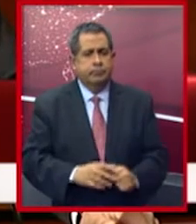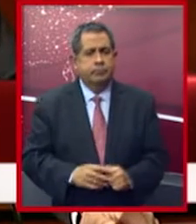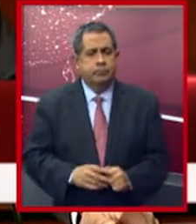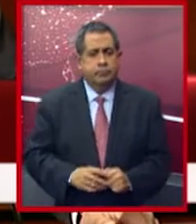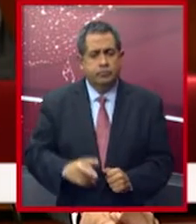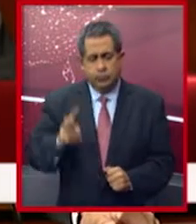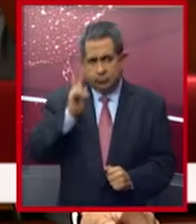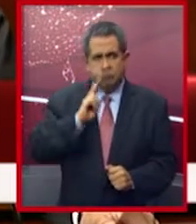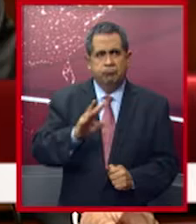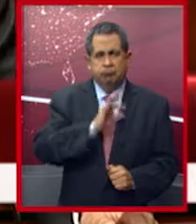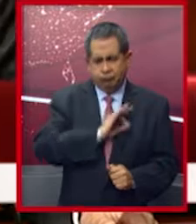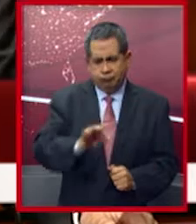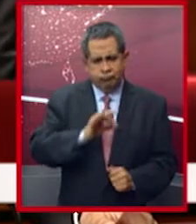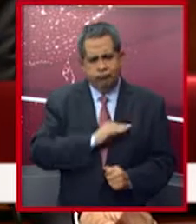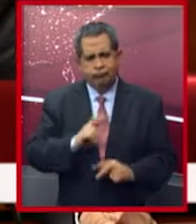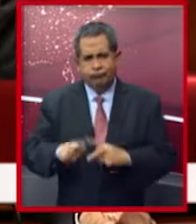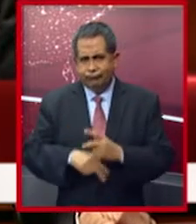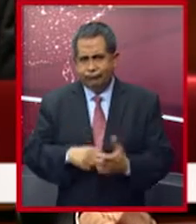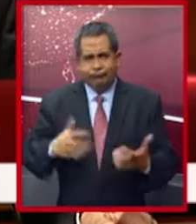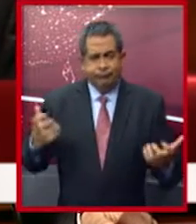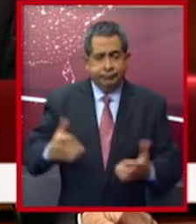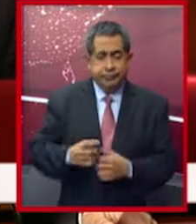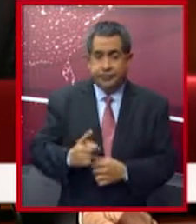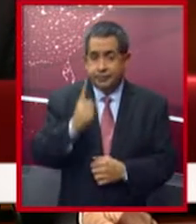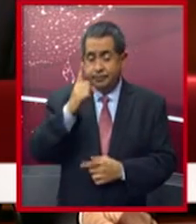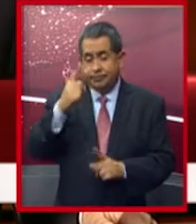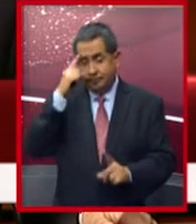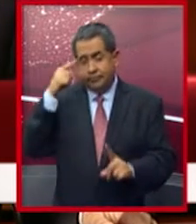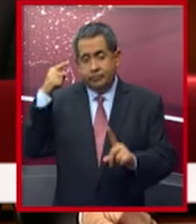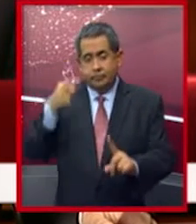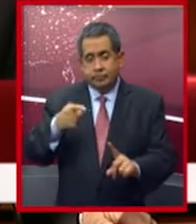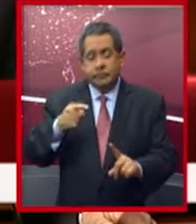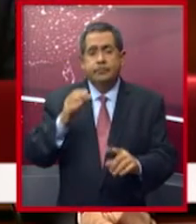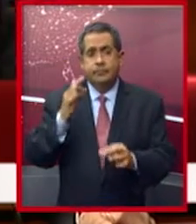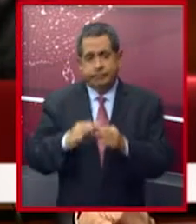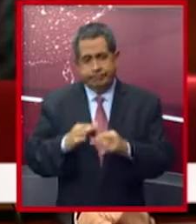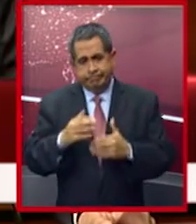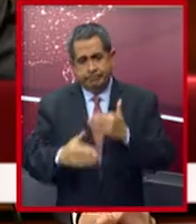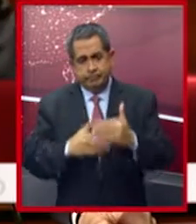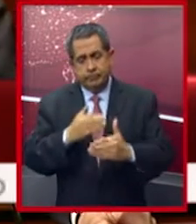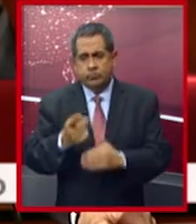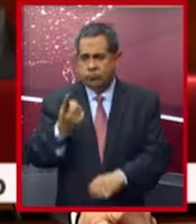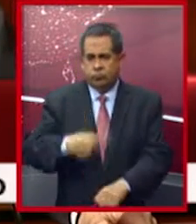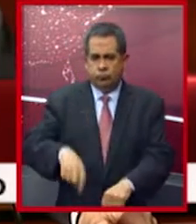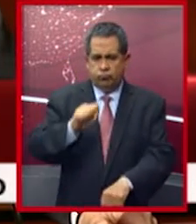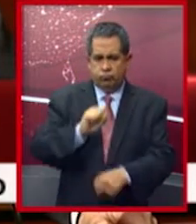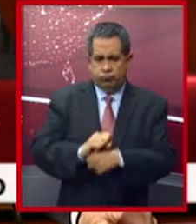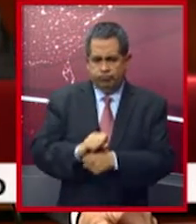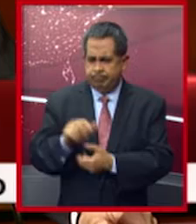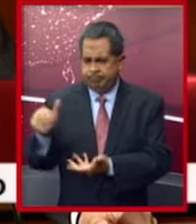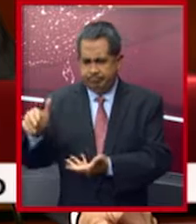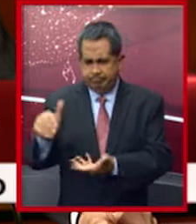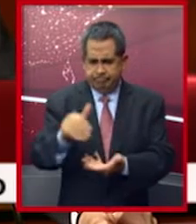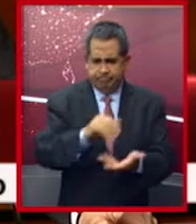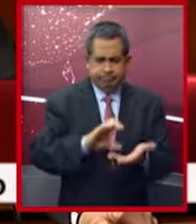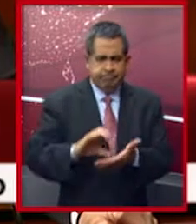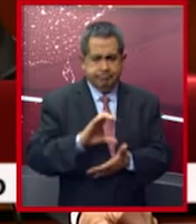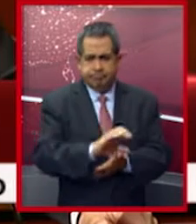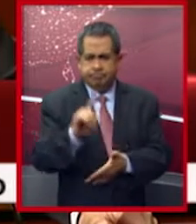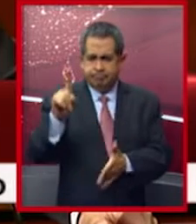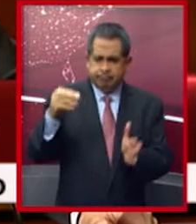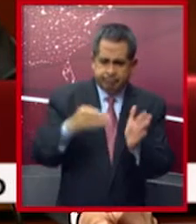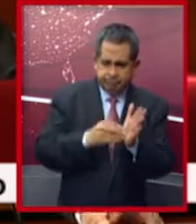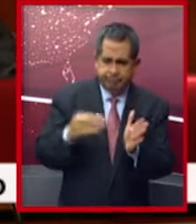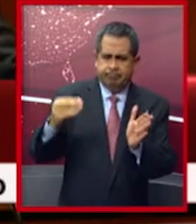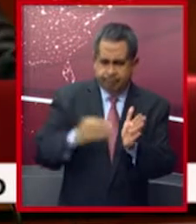Podemos tomar acciones concretas y una de ellas es construir en una semana una bolsa de alrededor de 1,000 millones